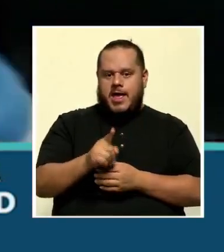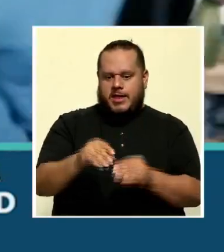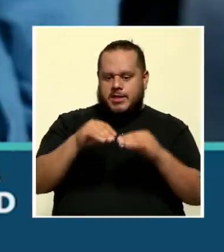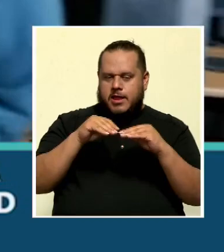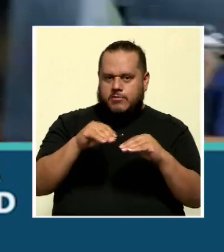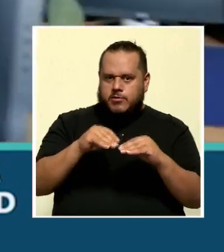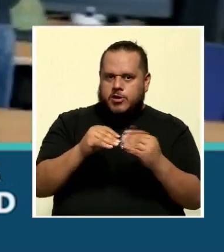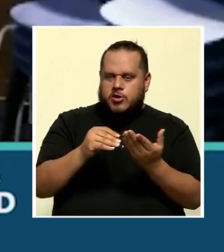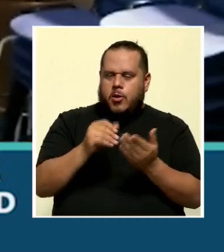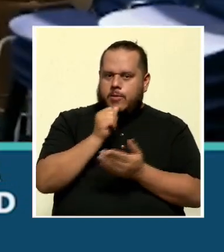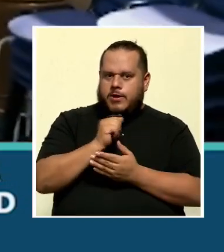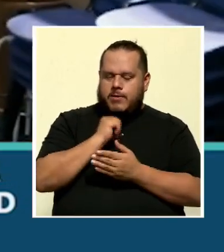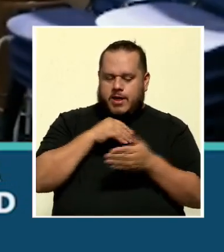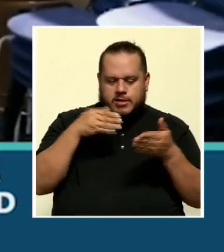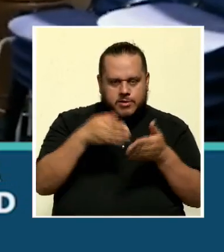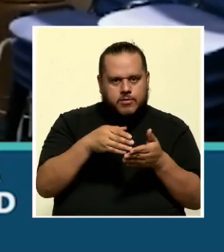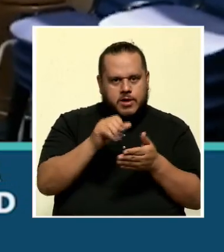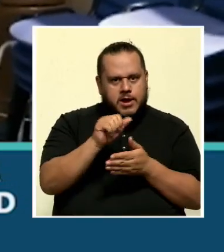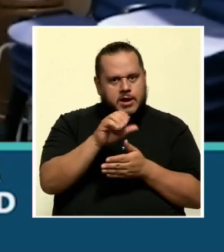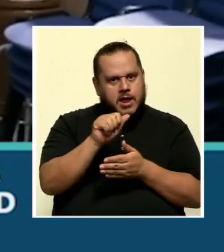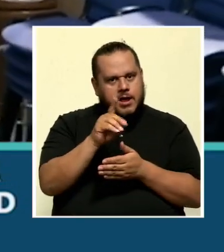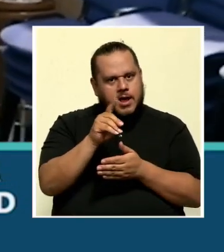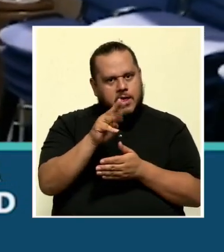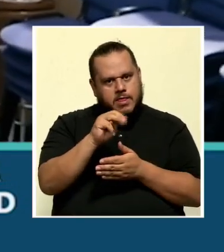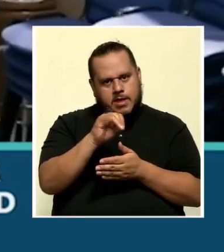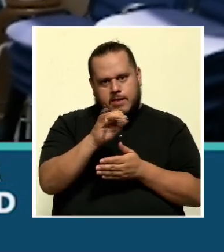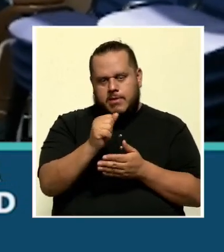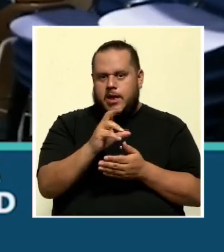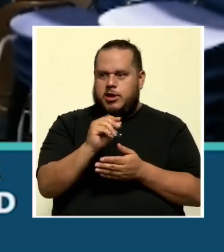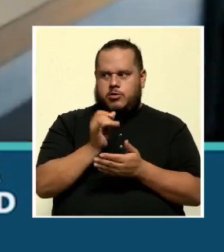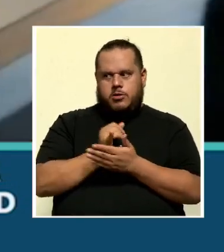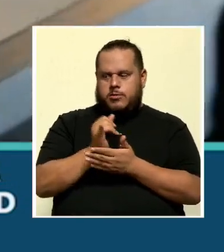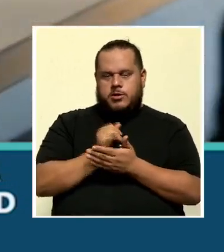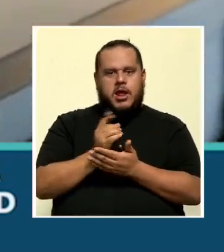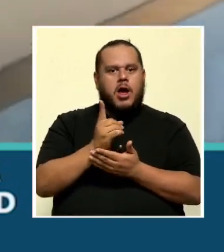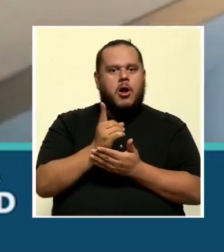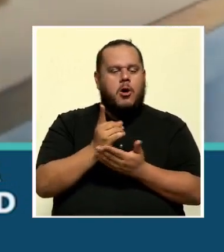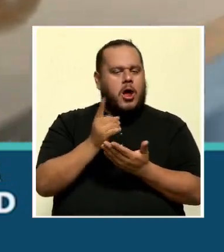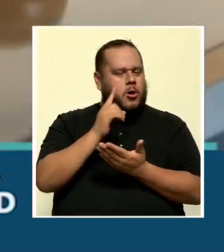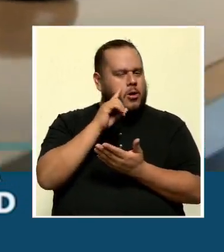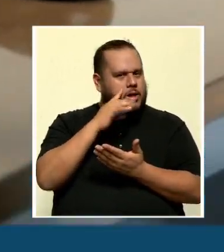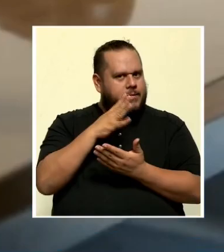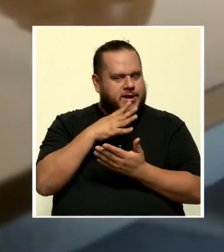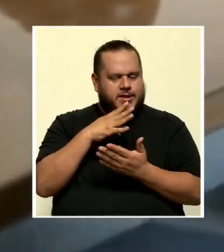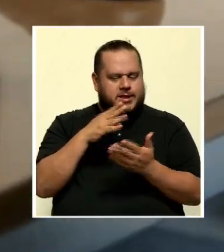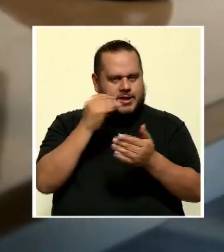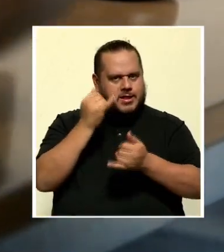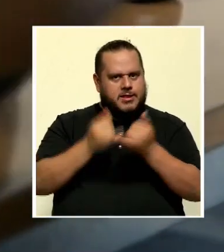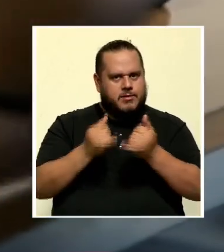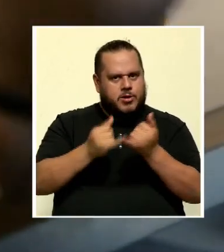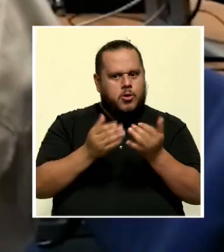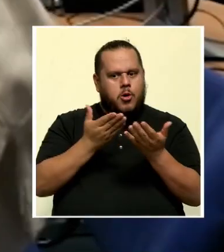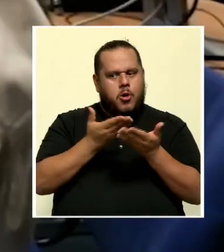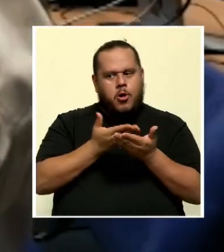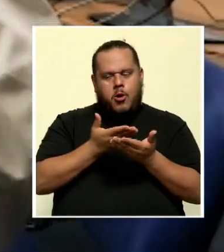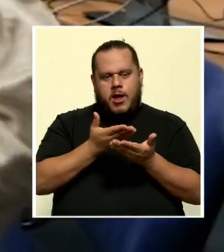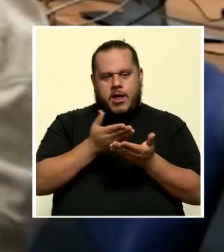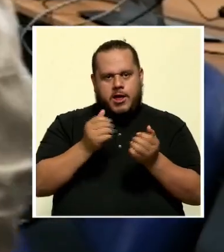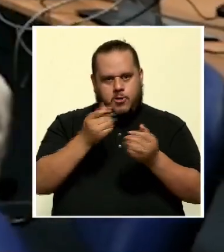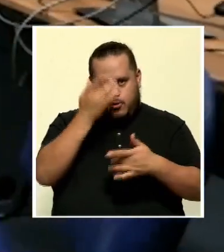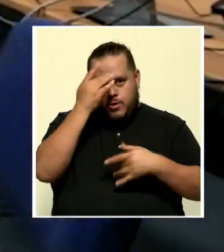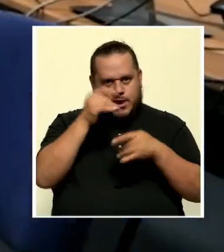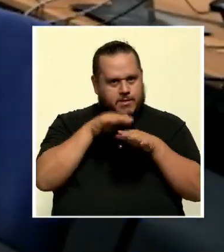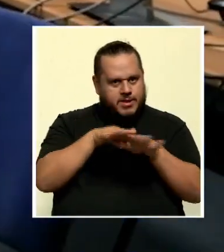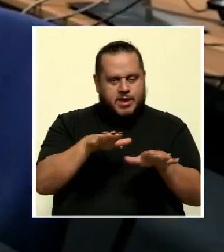enfoca en la academia y no en la investigación. Una falencia que se agravó con la pandemia al migrar a una modalidad en línea todo